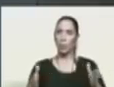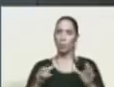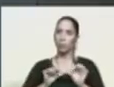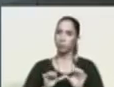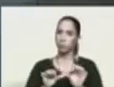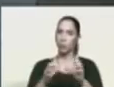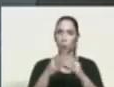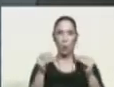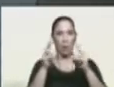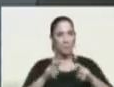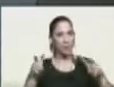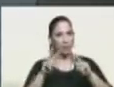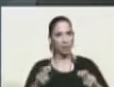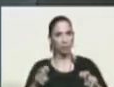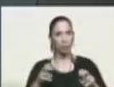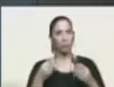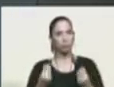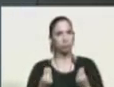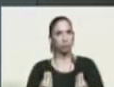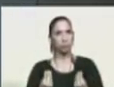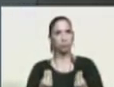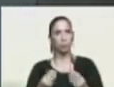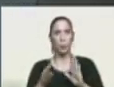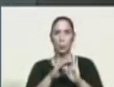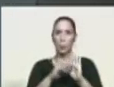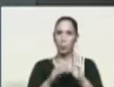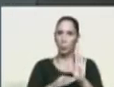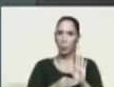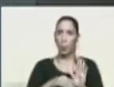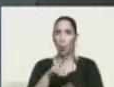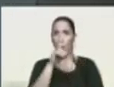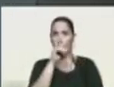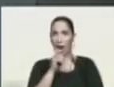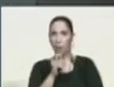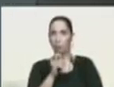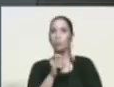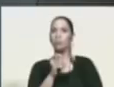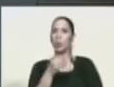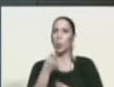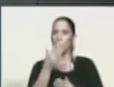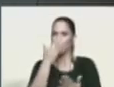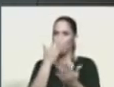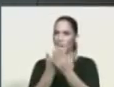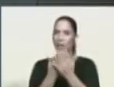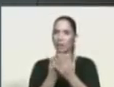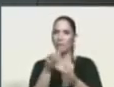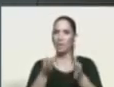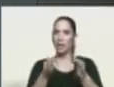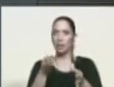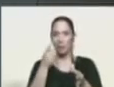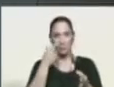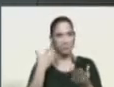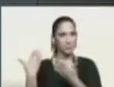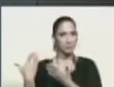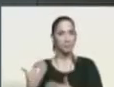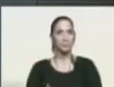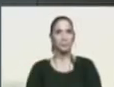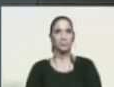las investigaciones, ya pronto cumplirse un año en su incorporación al frente de la Fiscalía. Vamos a escucharlo de inmediato. Adelante,